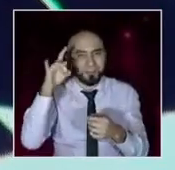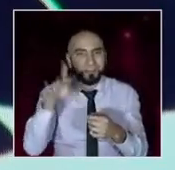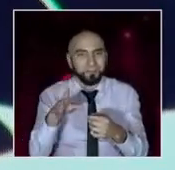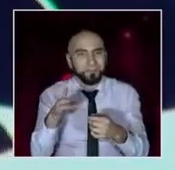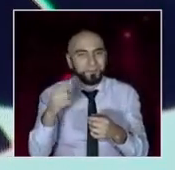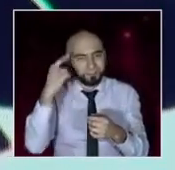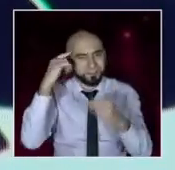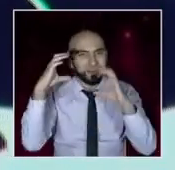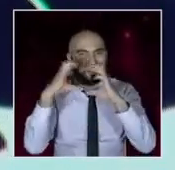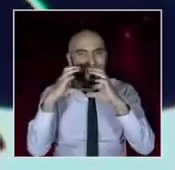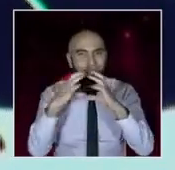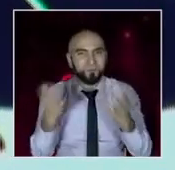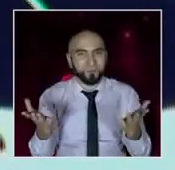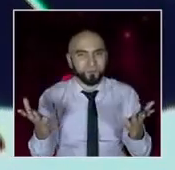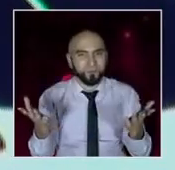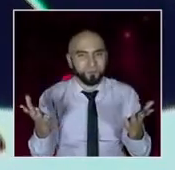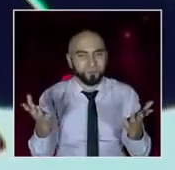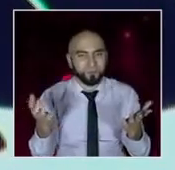Que